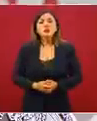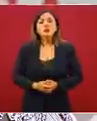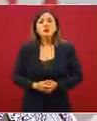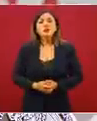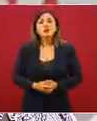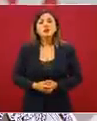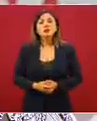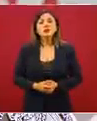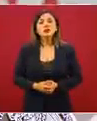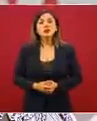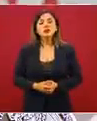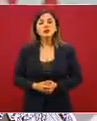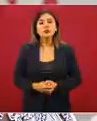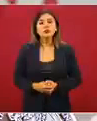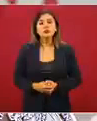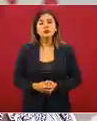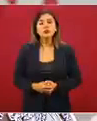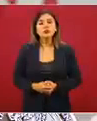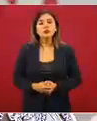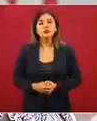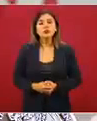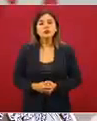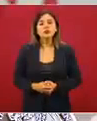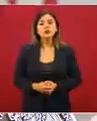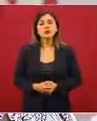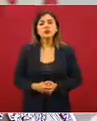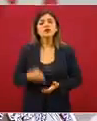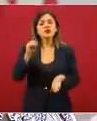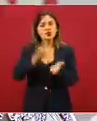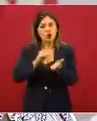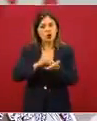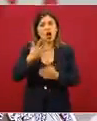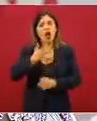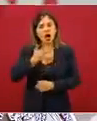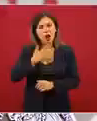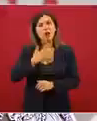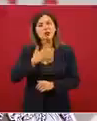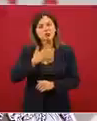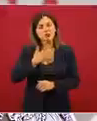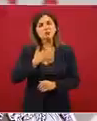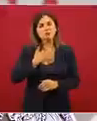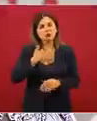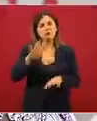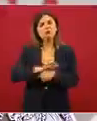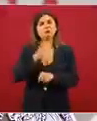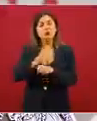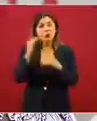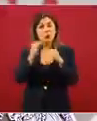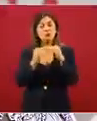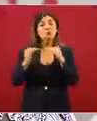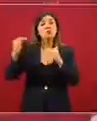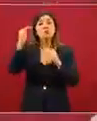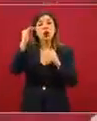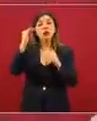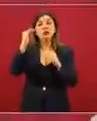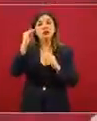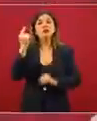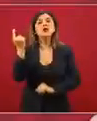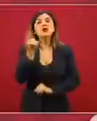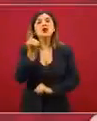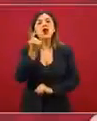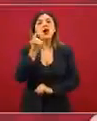estamos en términos cuantitativos arriba de lo que